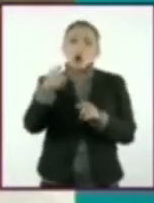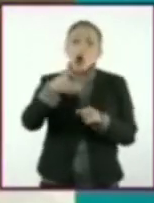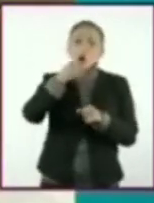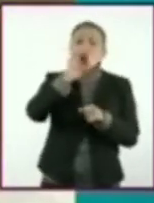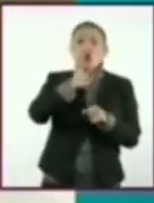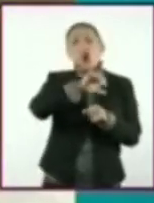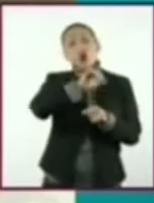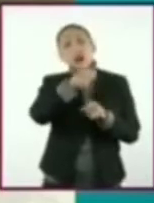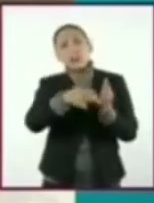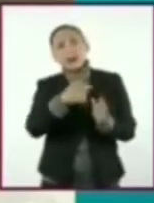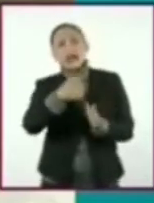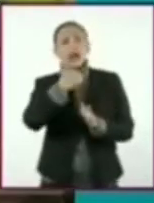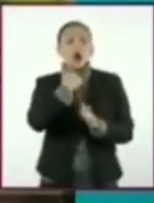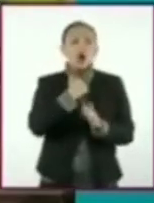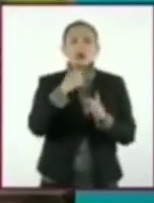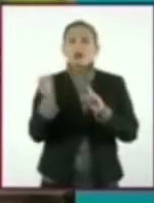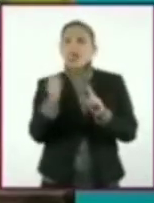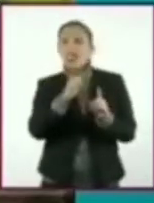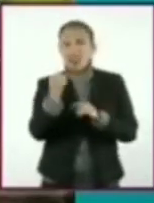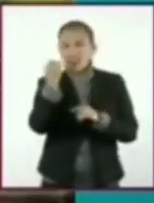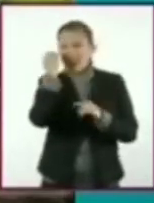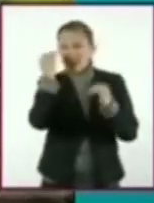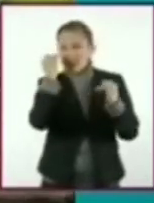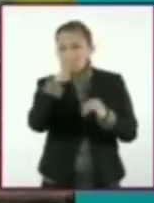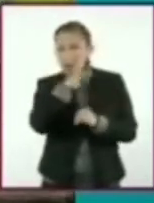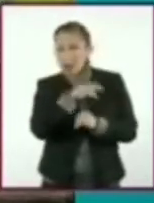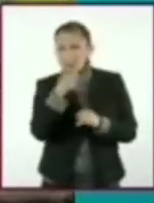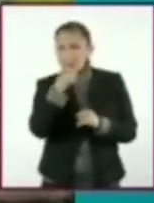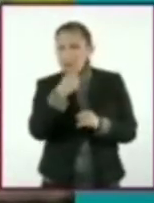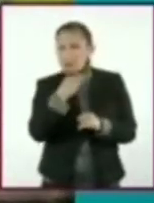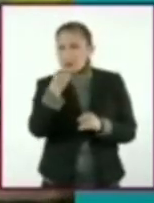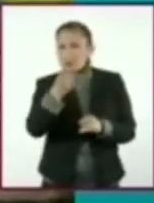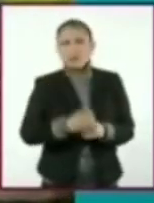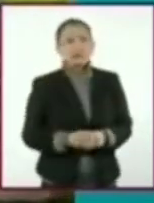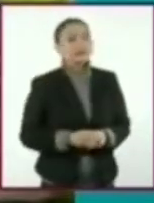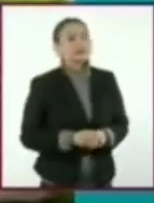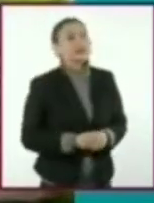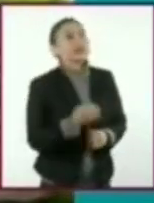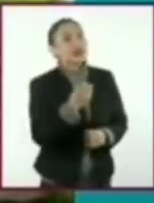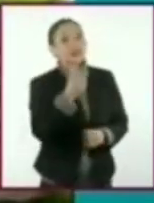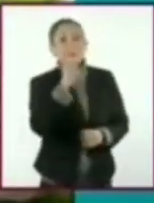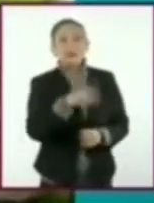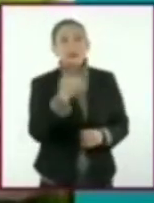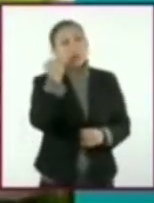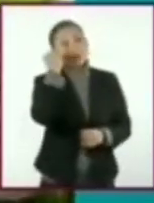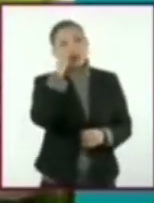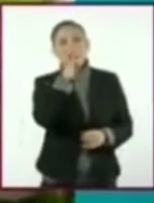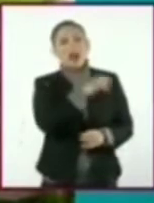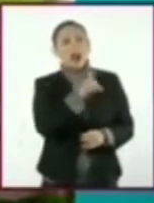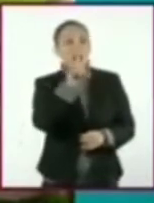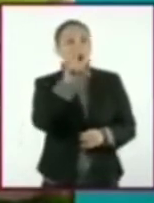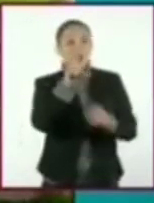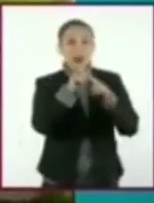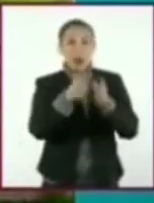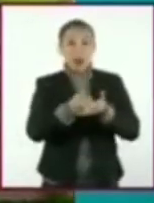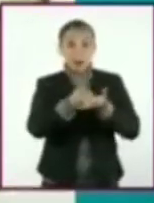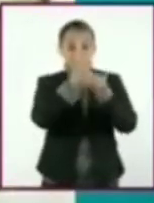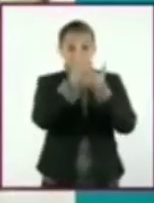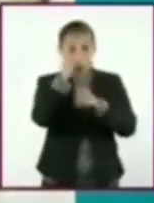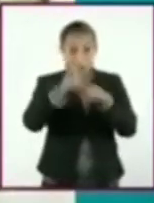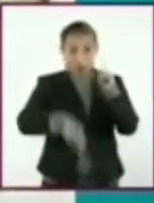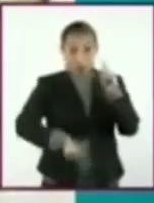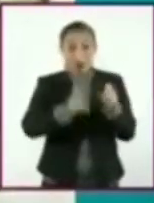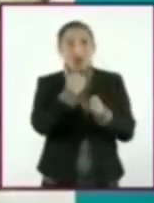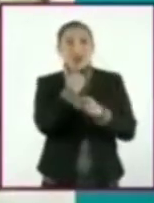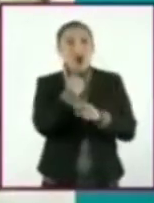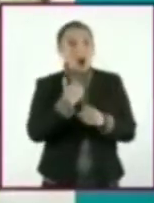agua y otra sin final. ¿Que esto es un mito? ¿Qué me dices al respecto? Sí, es totalmente un mito. El agua realmente no ayuda en nada.